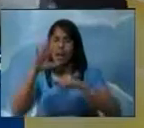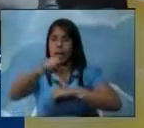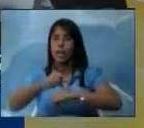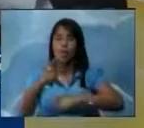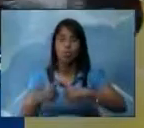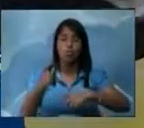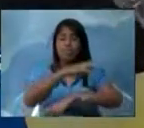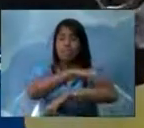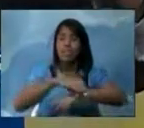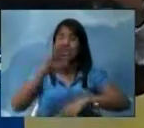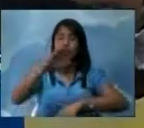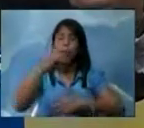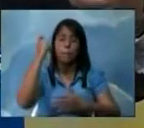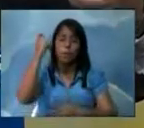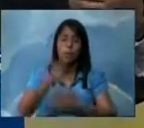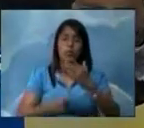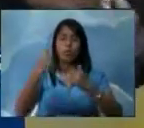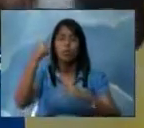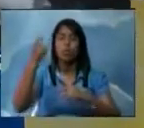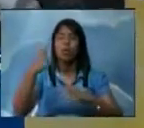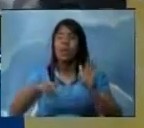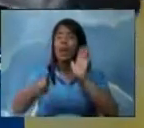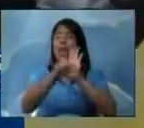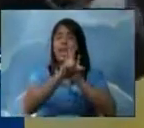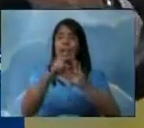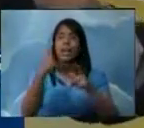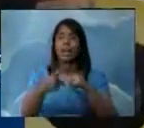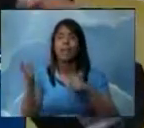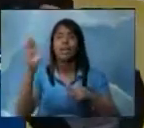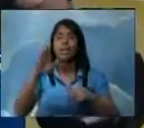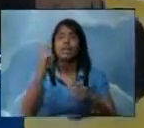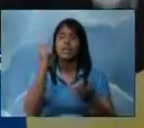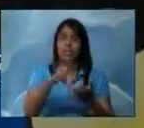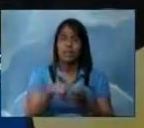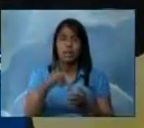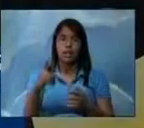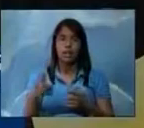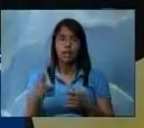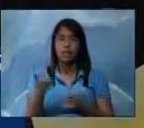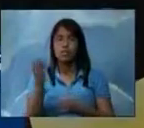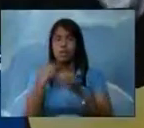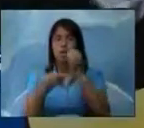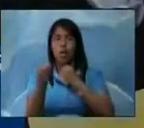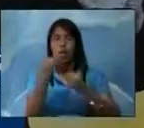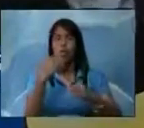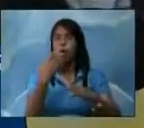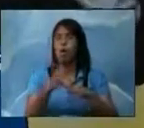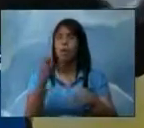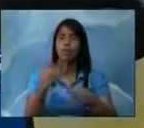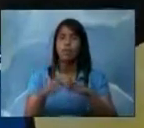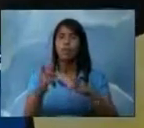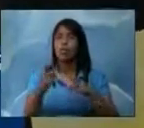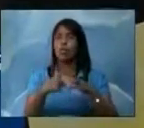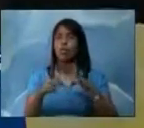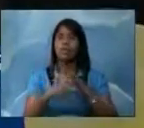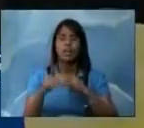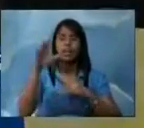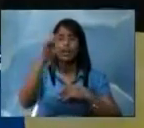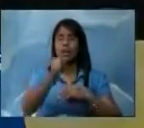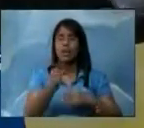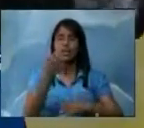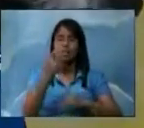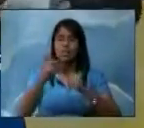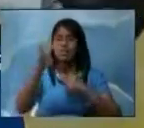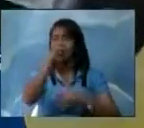animales que estaban prohibidos por la ley mosaica y llegaba y se los comía como cualquier cosa. Agarraba el